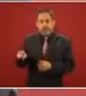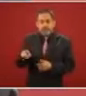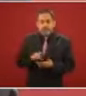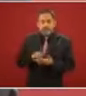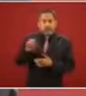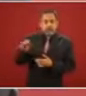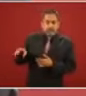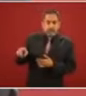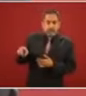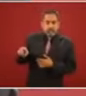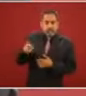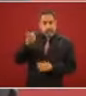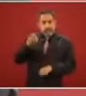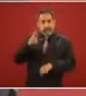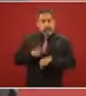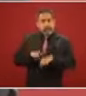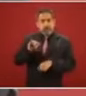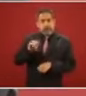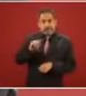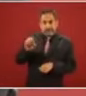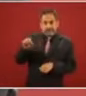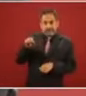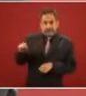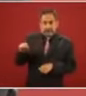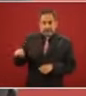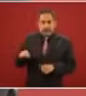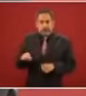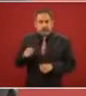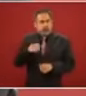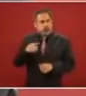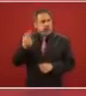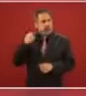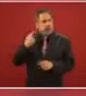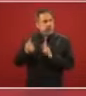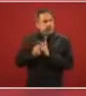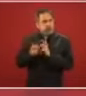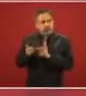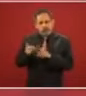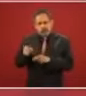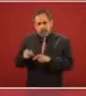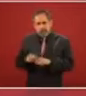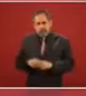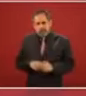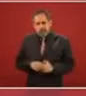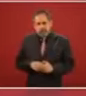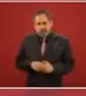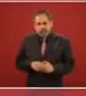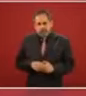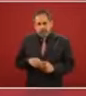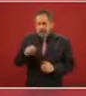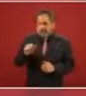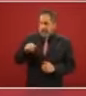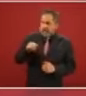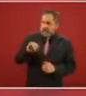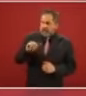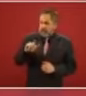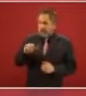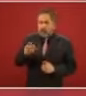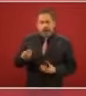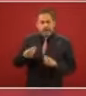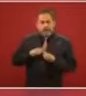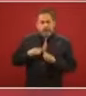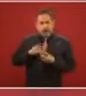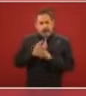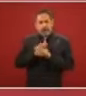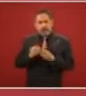al director del ISSSTE. Estuve en Amialco y ahí me entregaron la